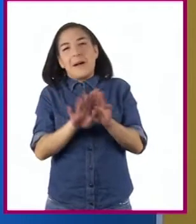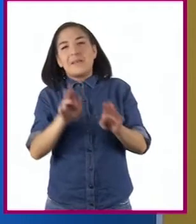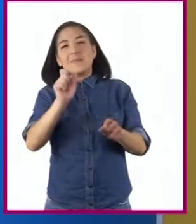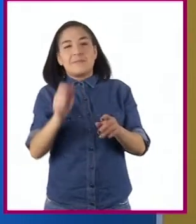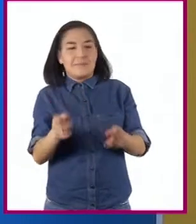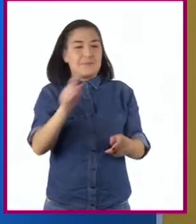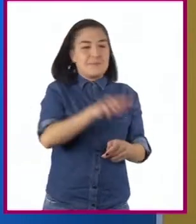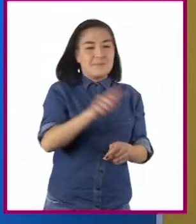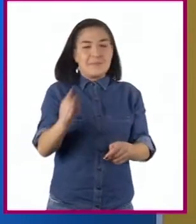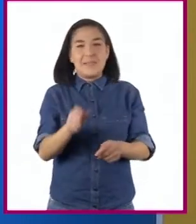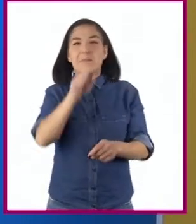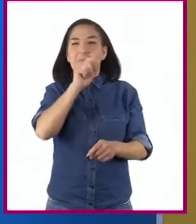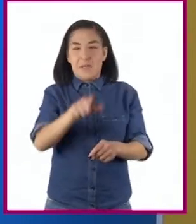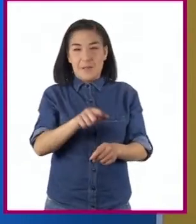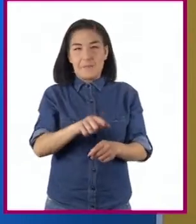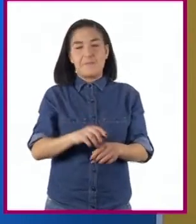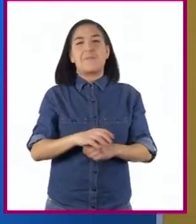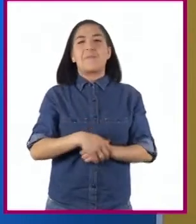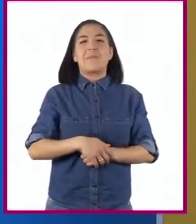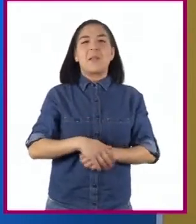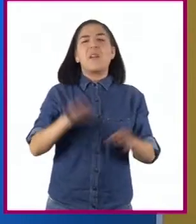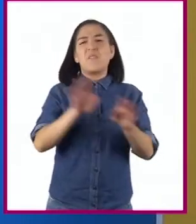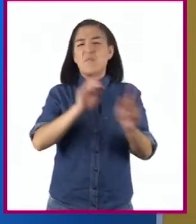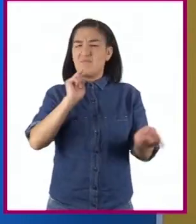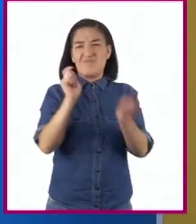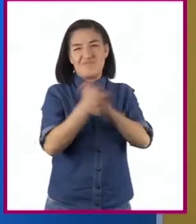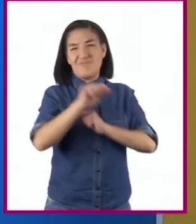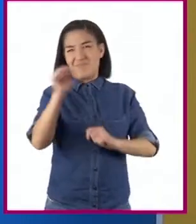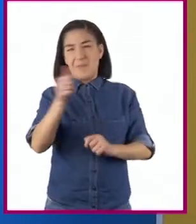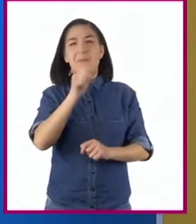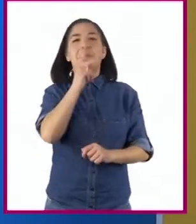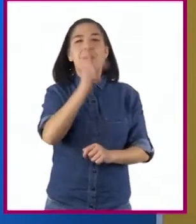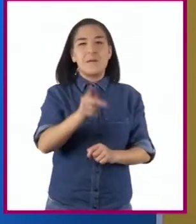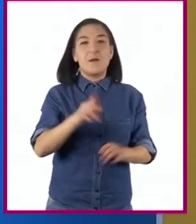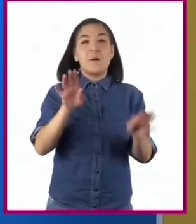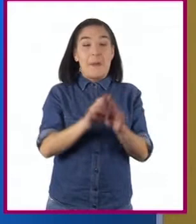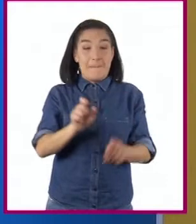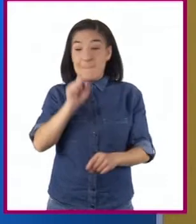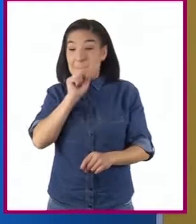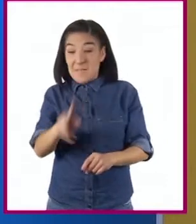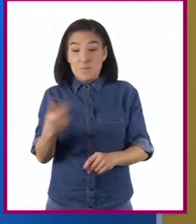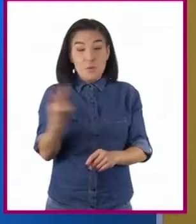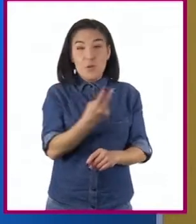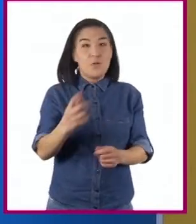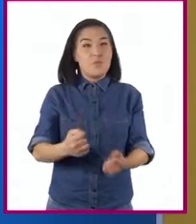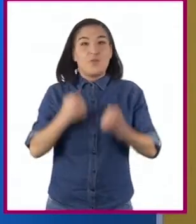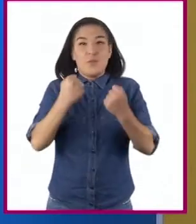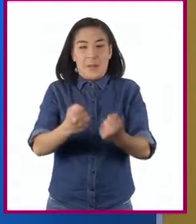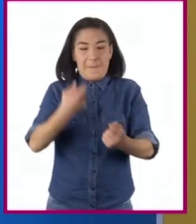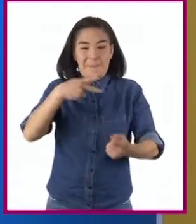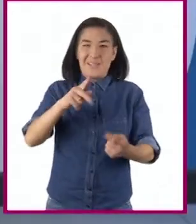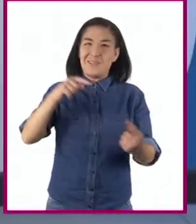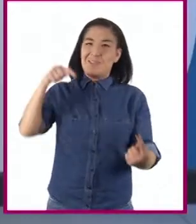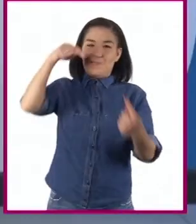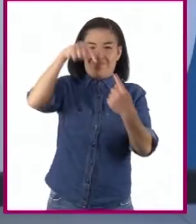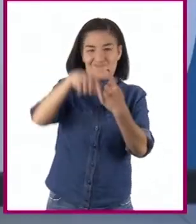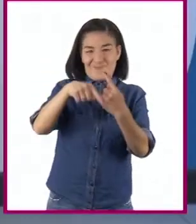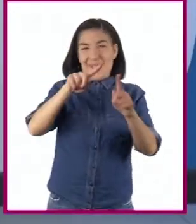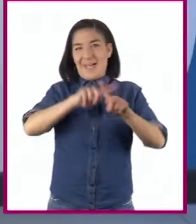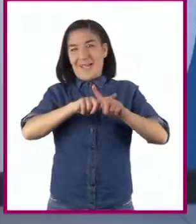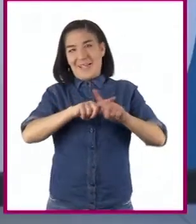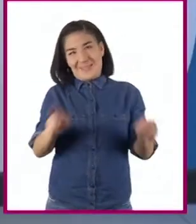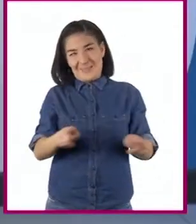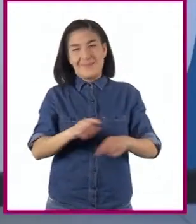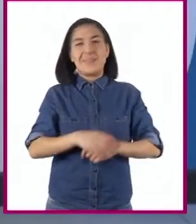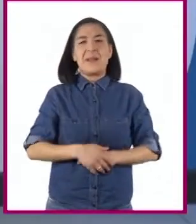peso del yo-yo. En otras palabras, las dos fuerzas tienen la misma magnitud y dirección, pero sentidos opuestos. Maestra,